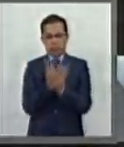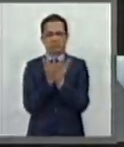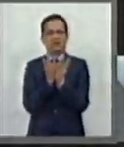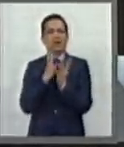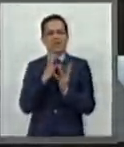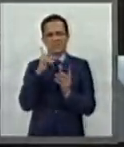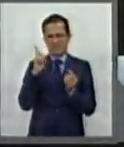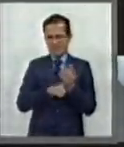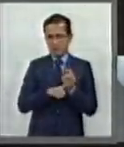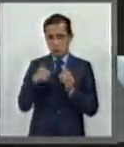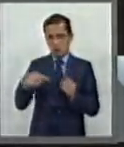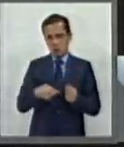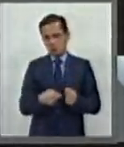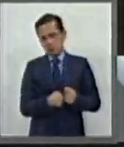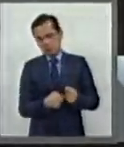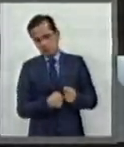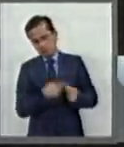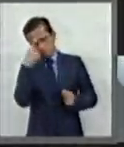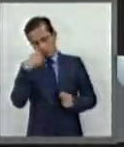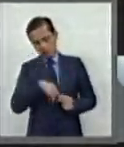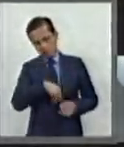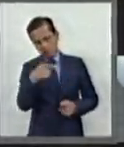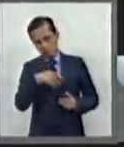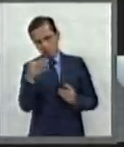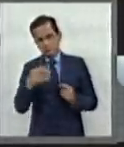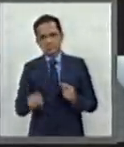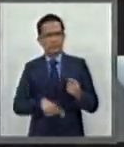que ha tenido bajo su manga.